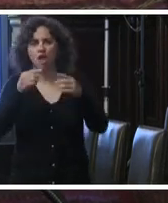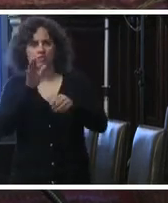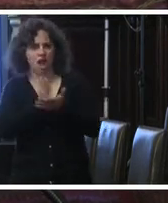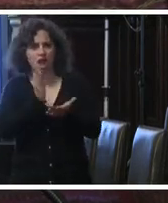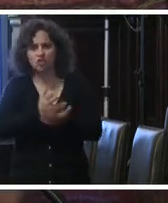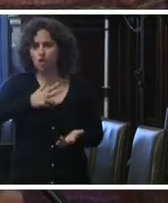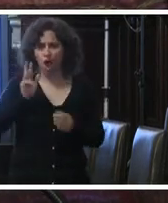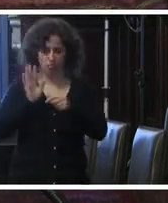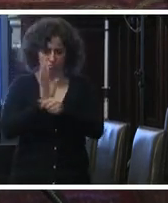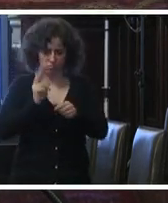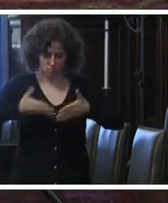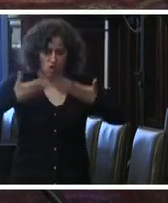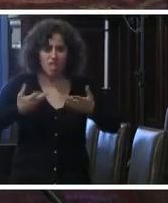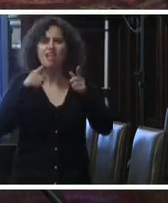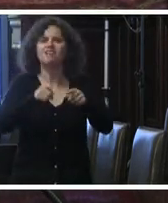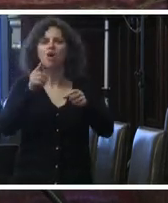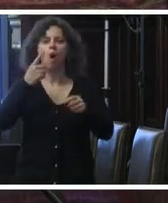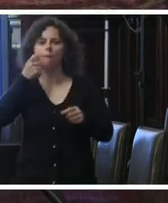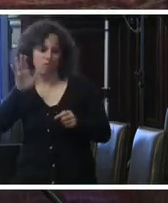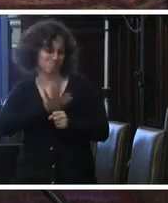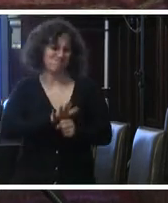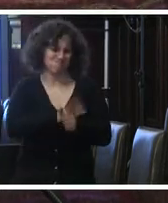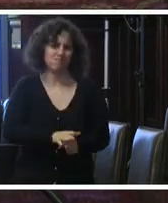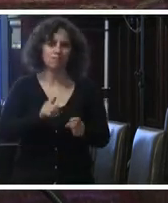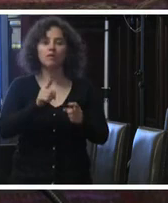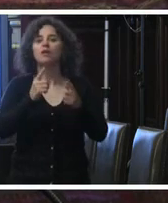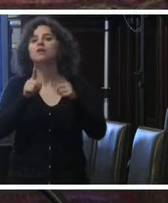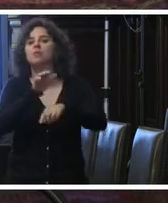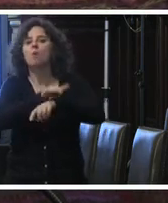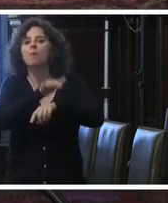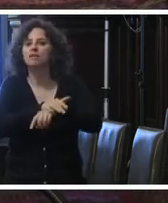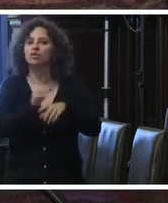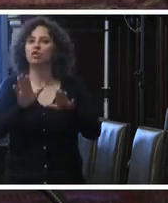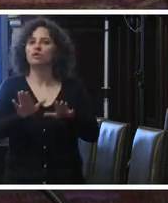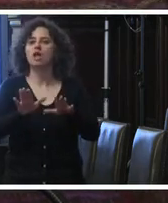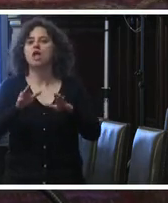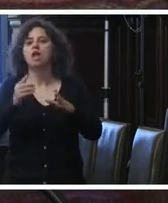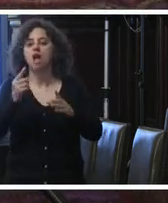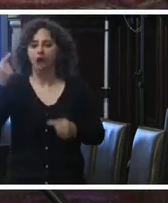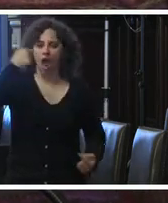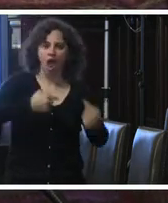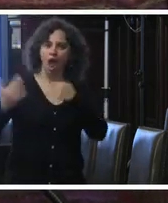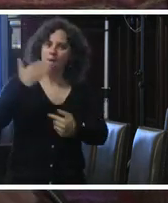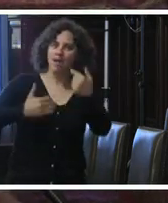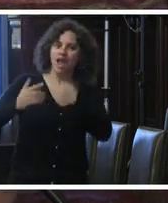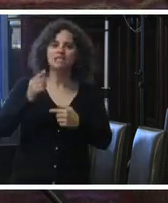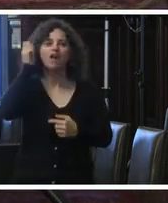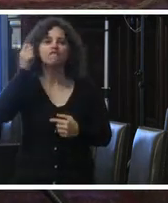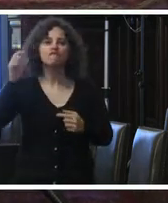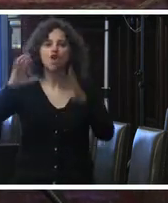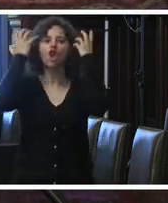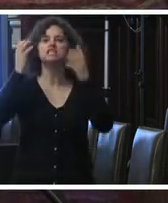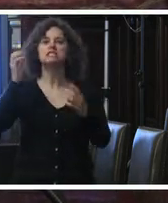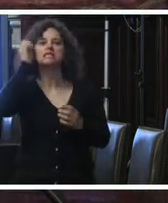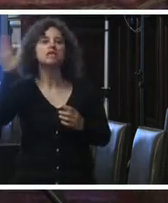a protesta. En contexto de detención, lo que hemos tomado conocimiento son de amenazas y violencia psicológica,